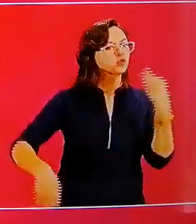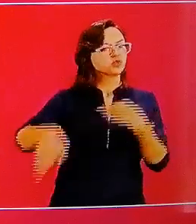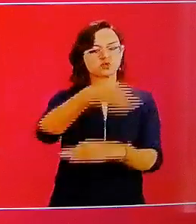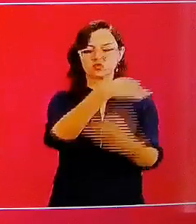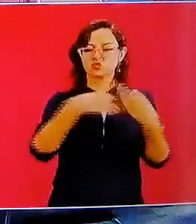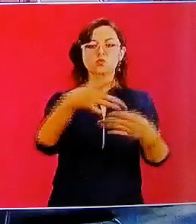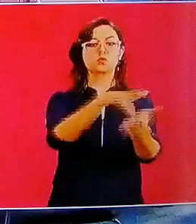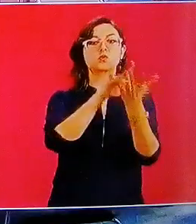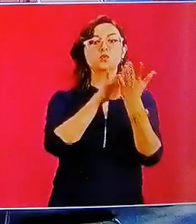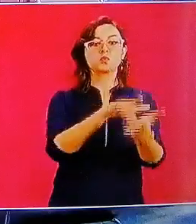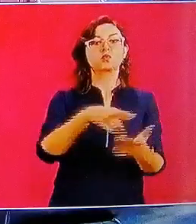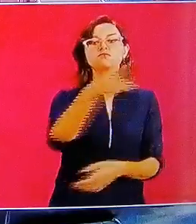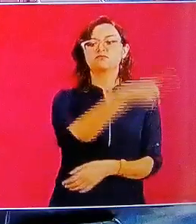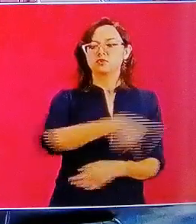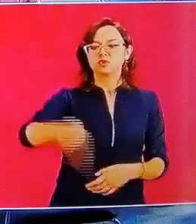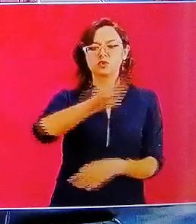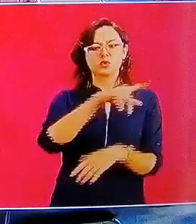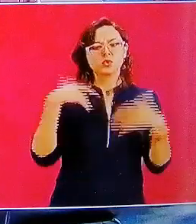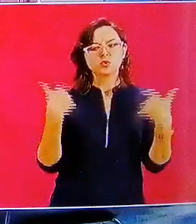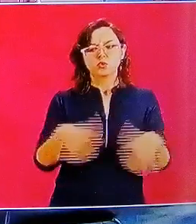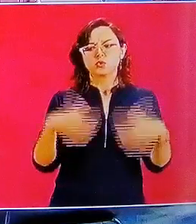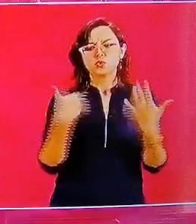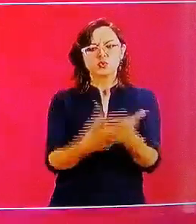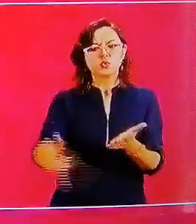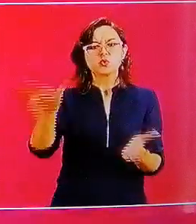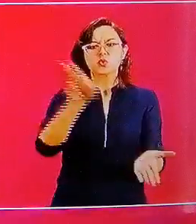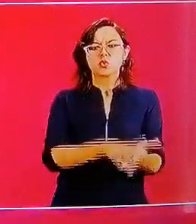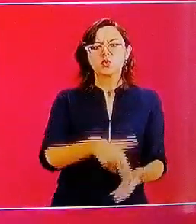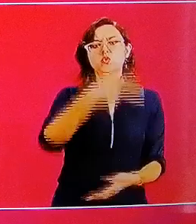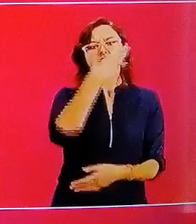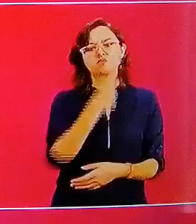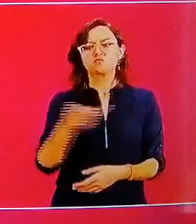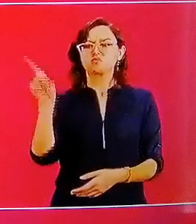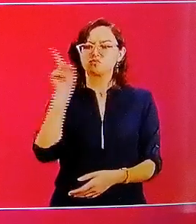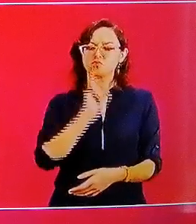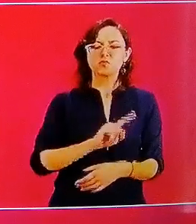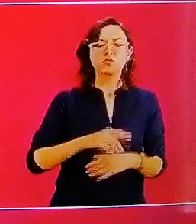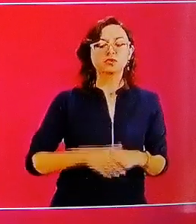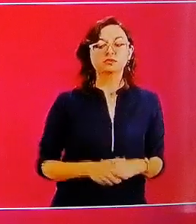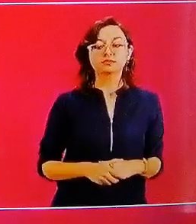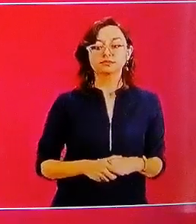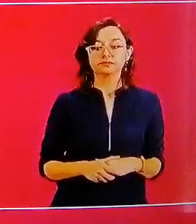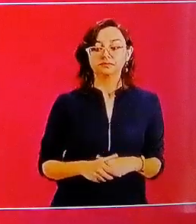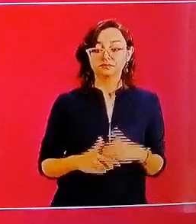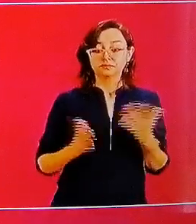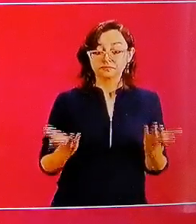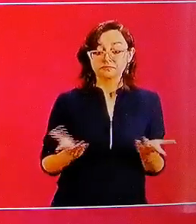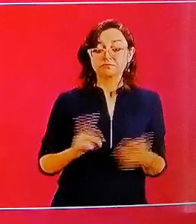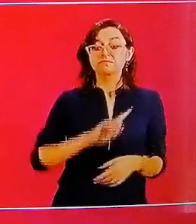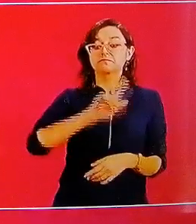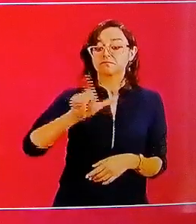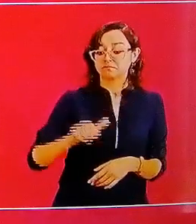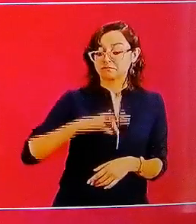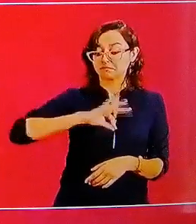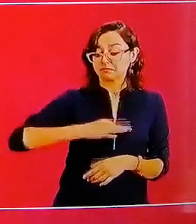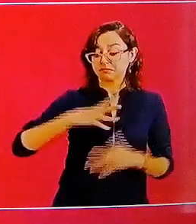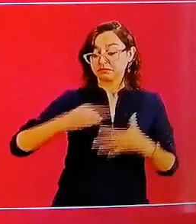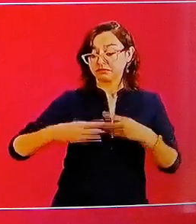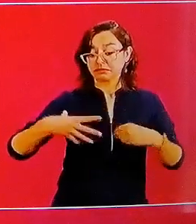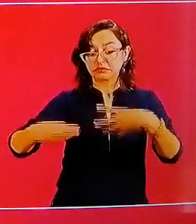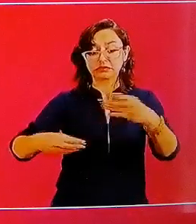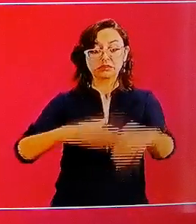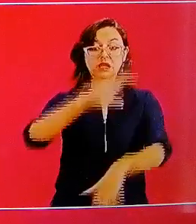son nuestros héroes. Nuestras heroínas. Una vez que pase esto, que tendrá que pasar,